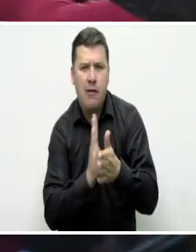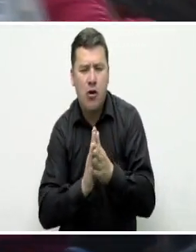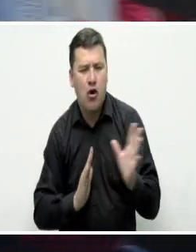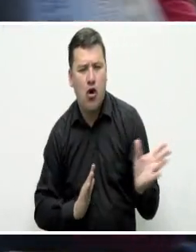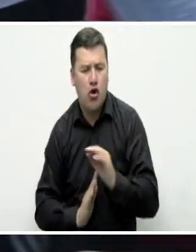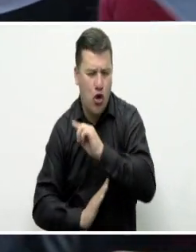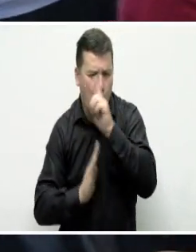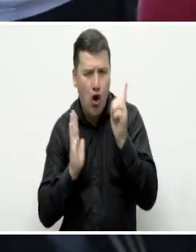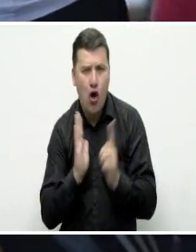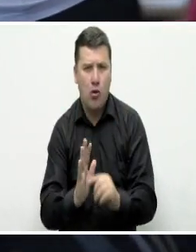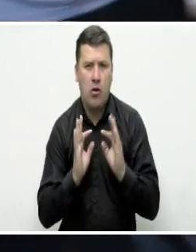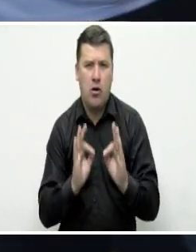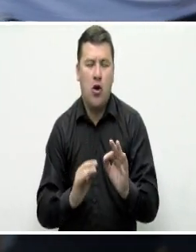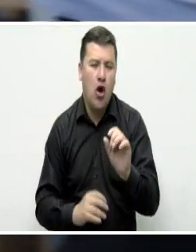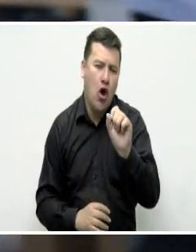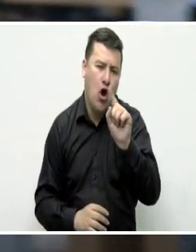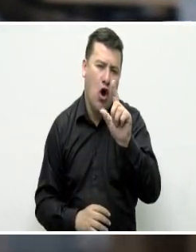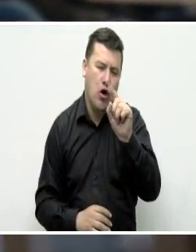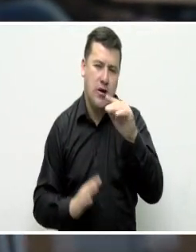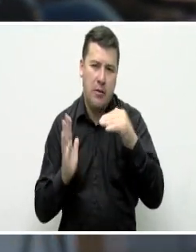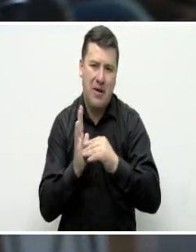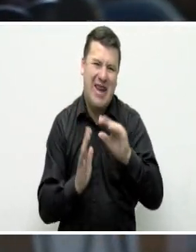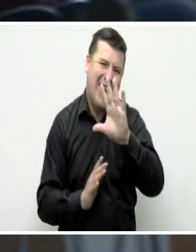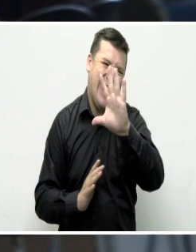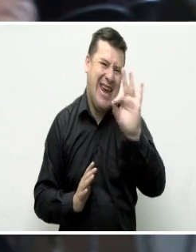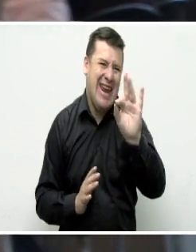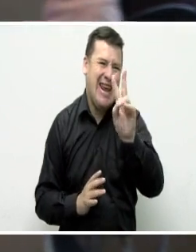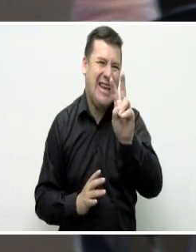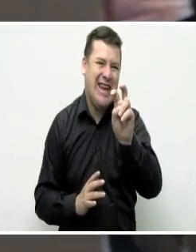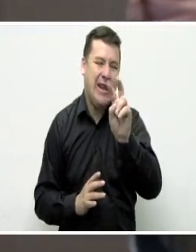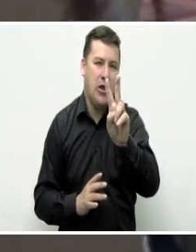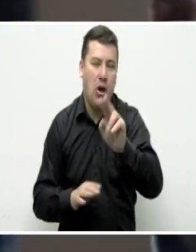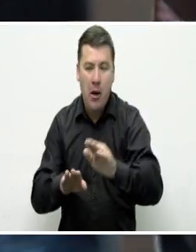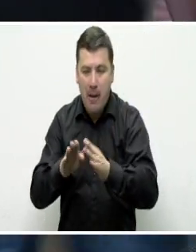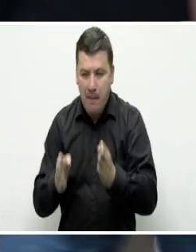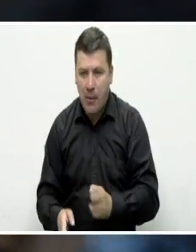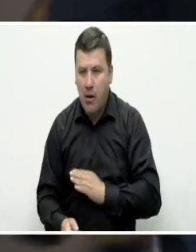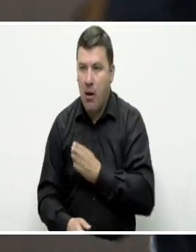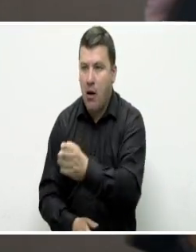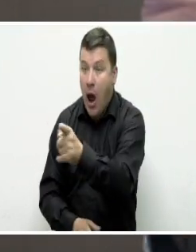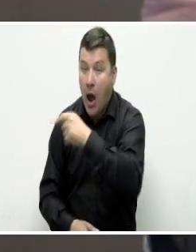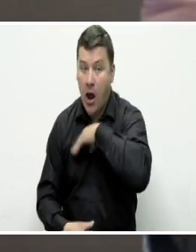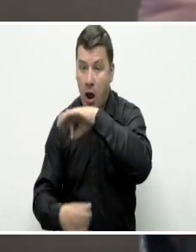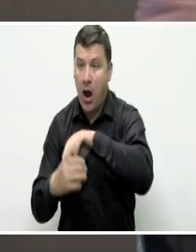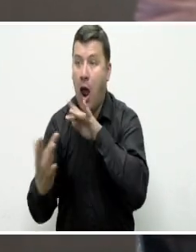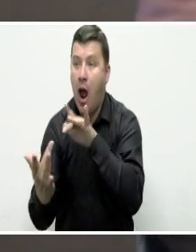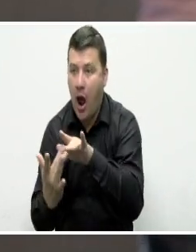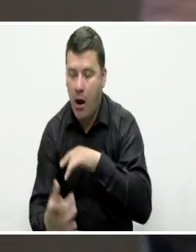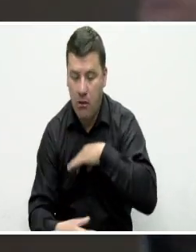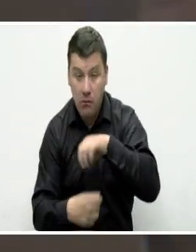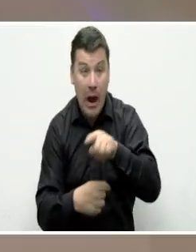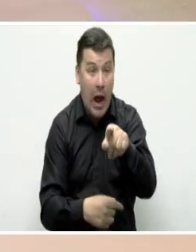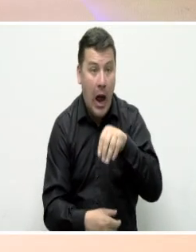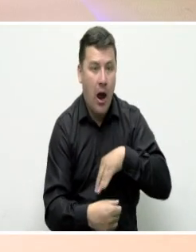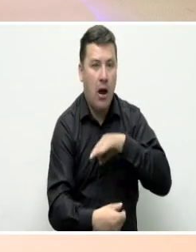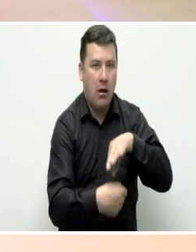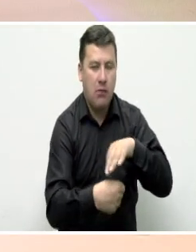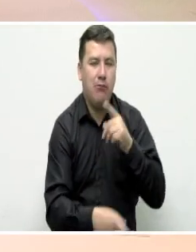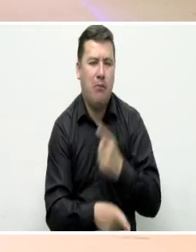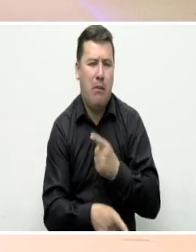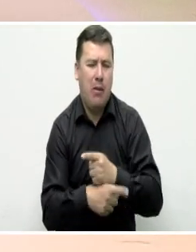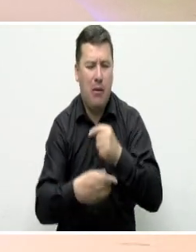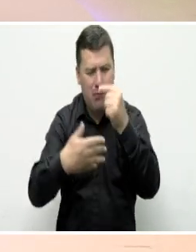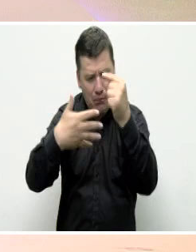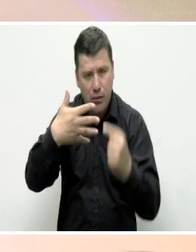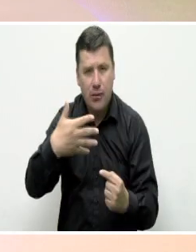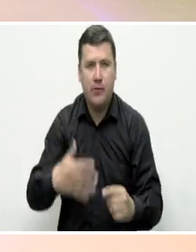total y completa de 11.572 puestos de votación, cada uno con su georreferenciación.